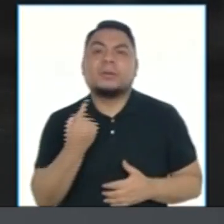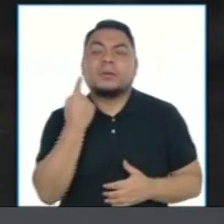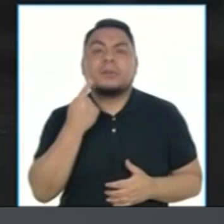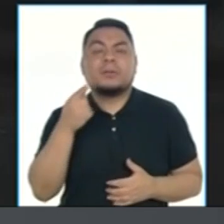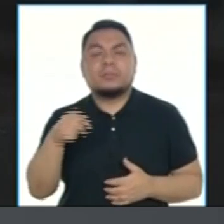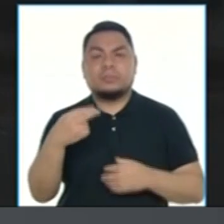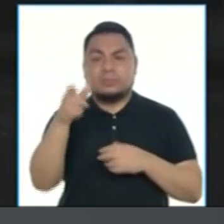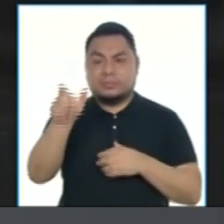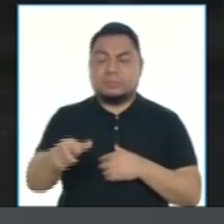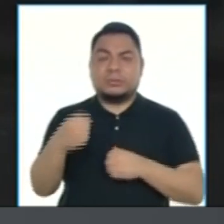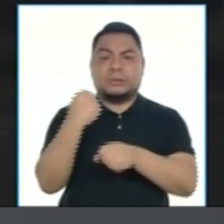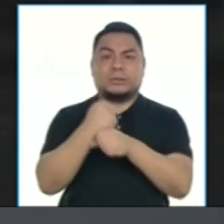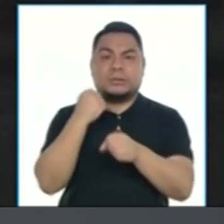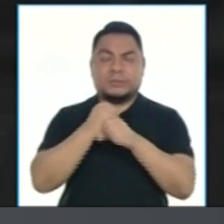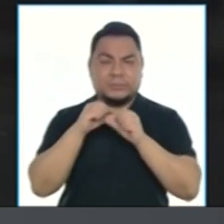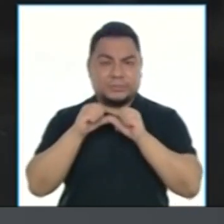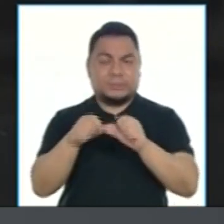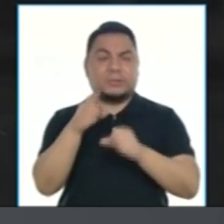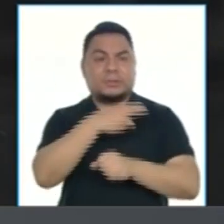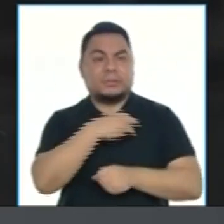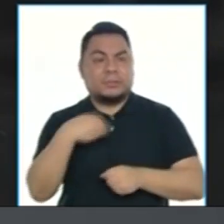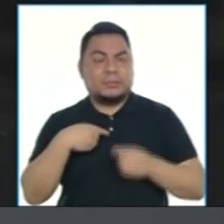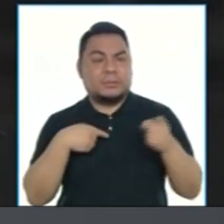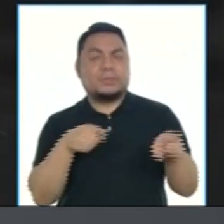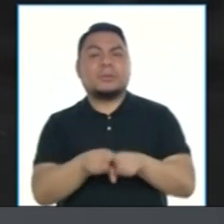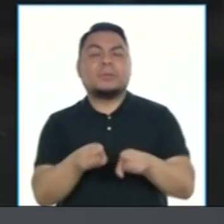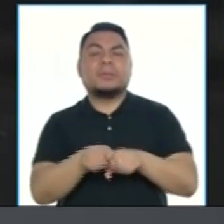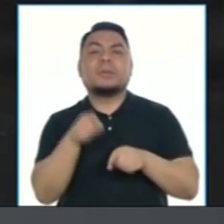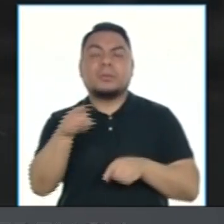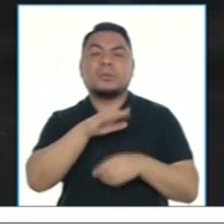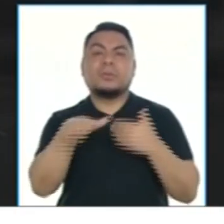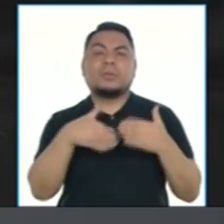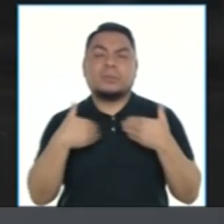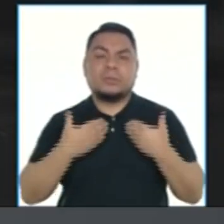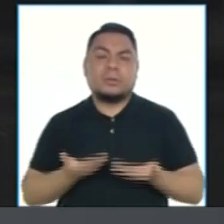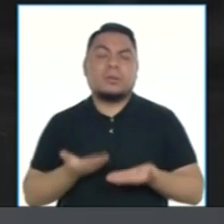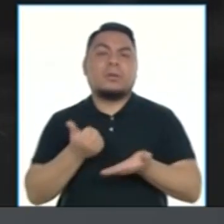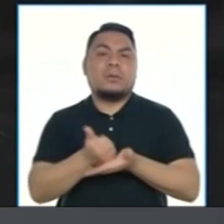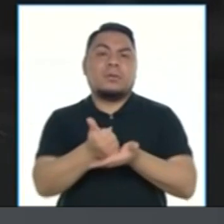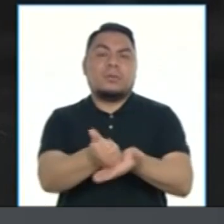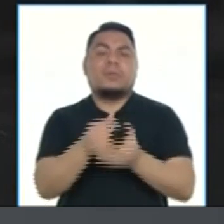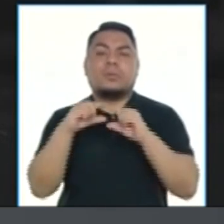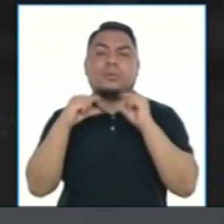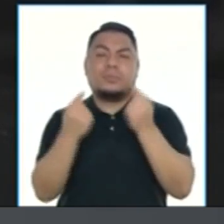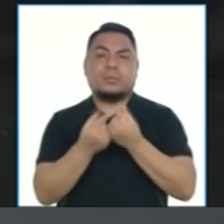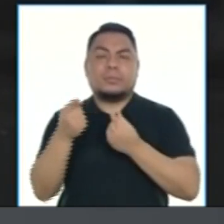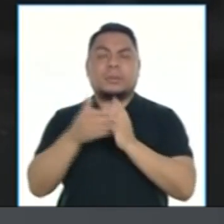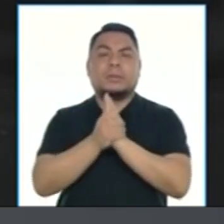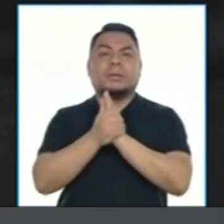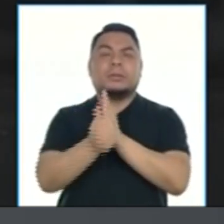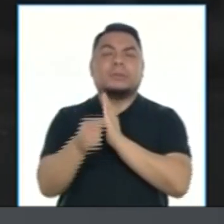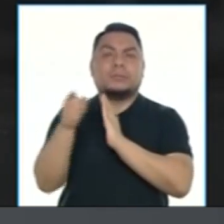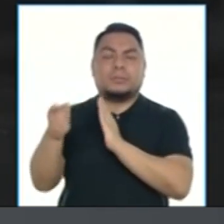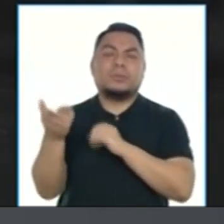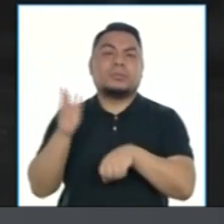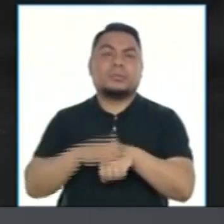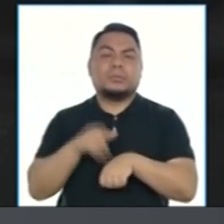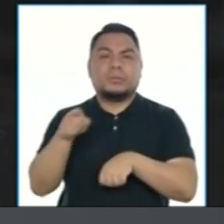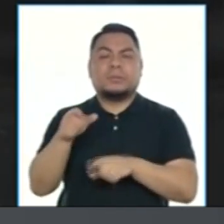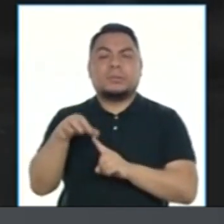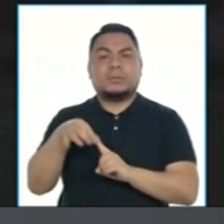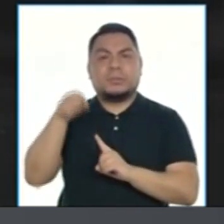los funcionarios que trabajan permanentemente en el Ministerio, sino además que contamos con la colaboración de un grupo de expertos respecto,